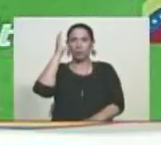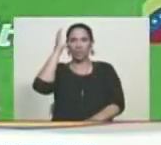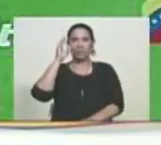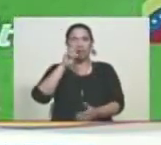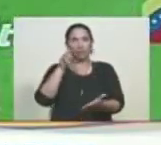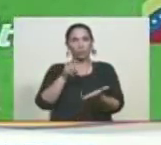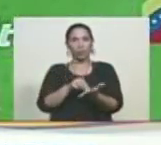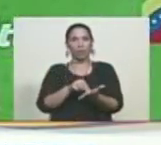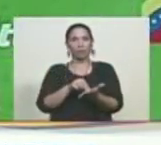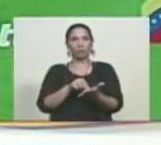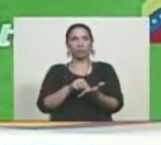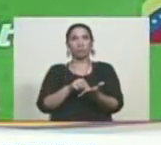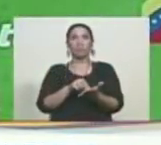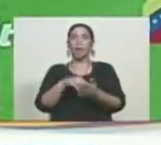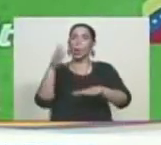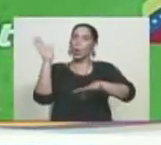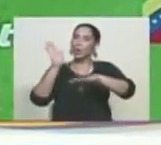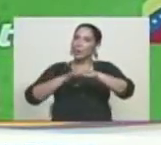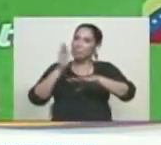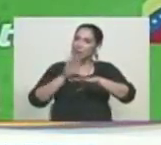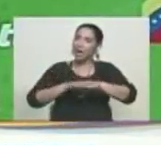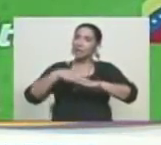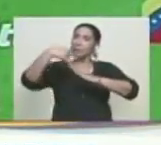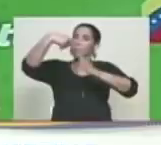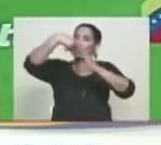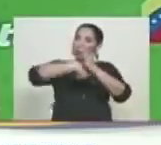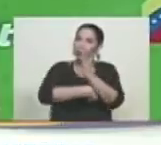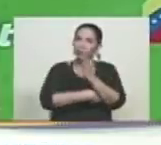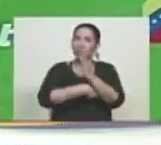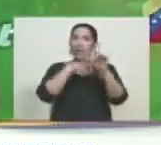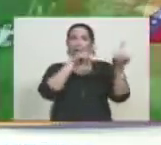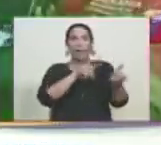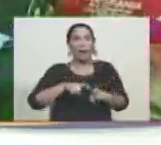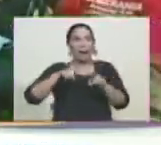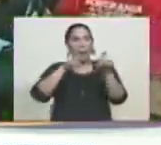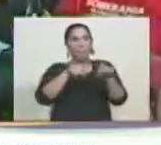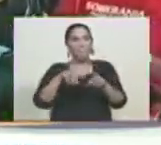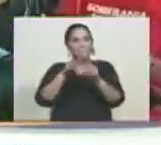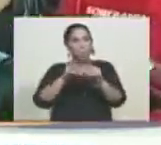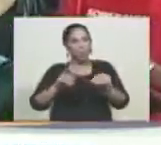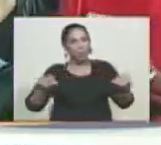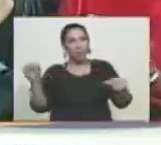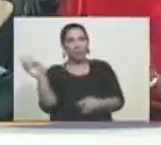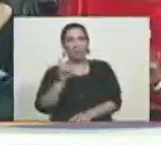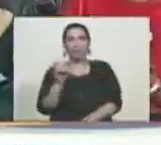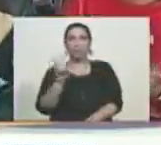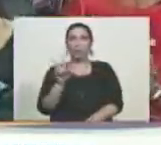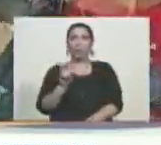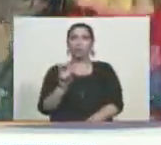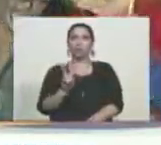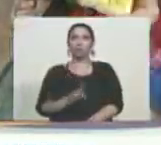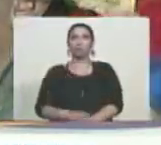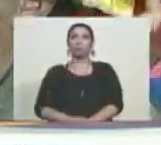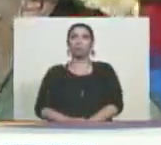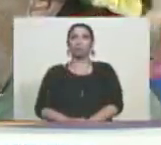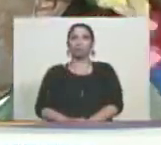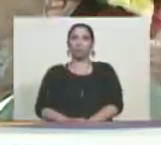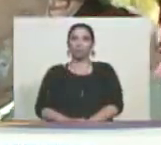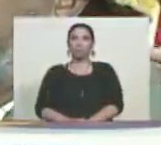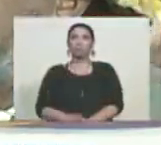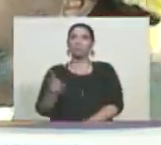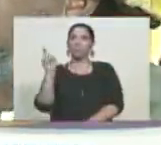nacional de lo que está sucediendo en la profundidad del campo, en la profundidad de la tierra venezolana. Y